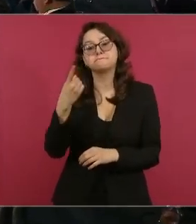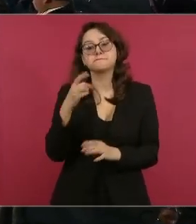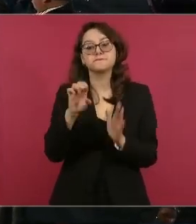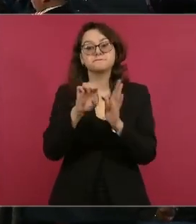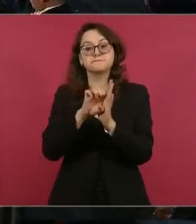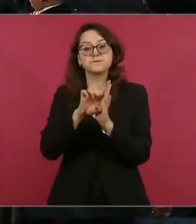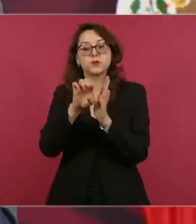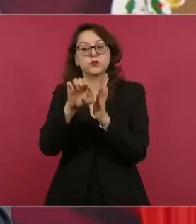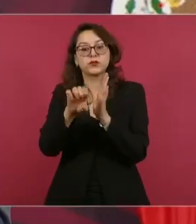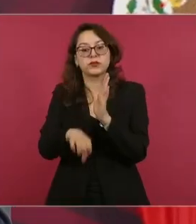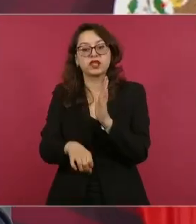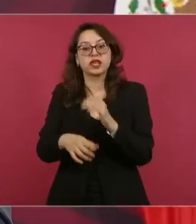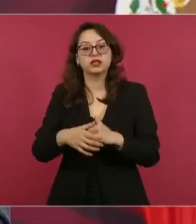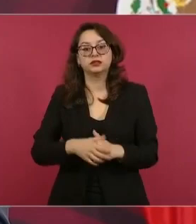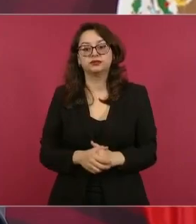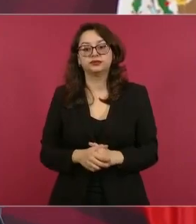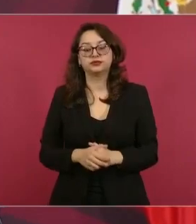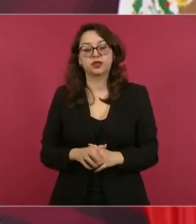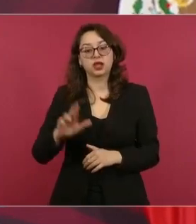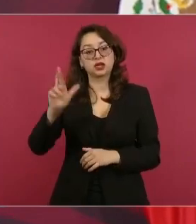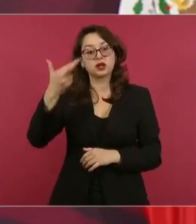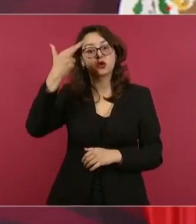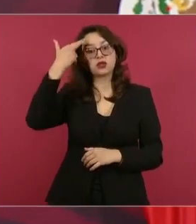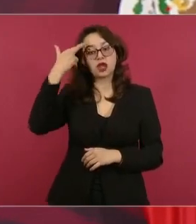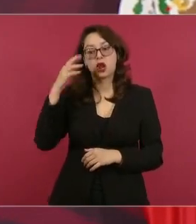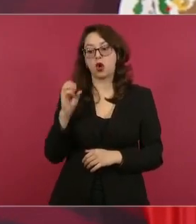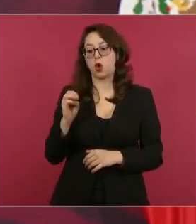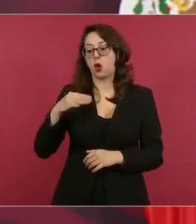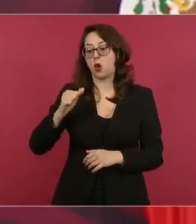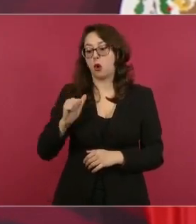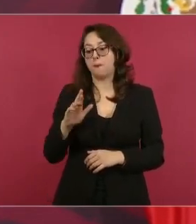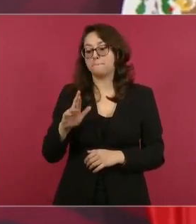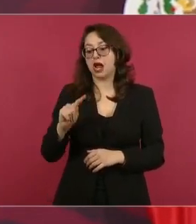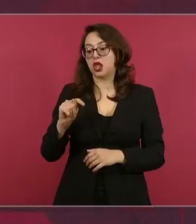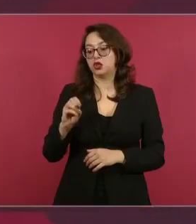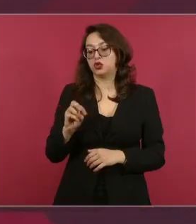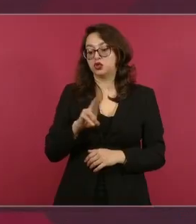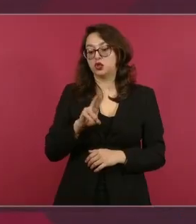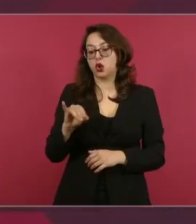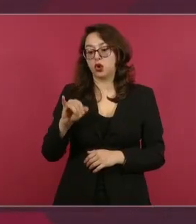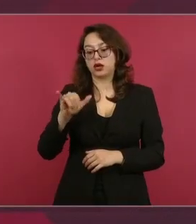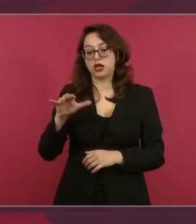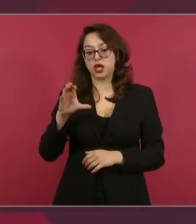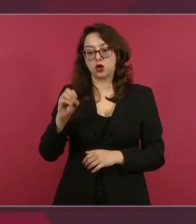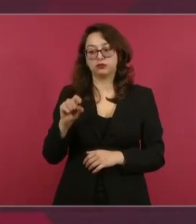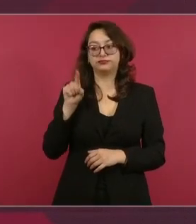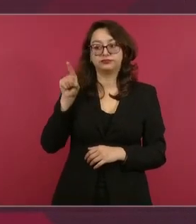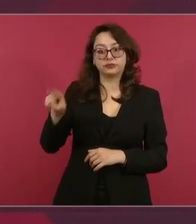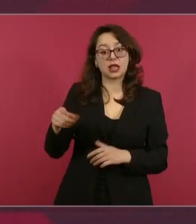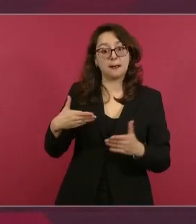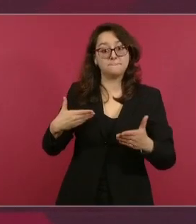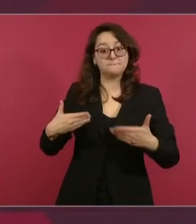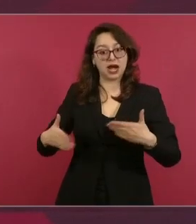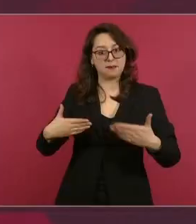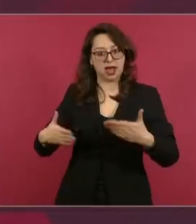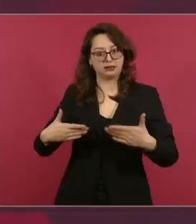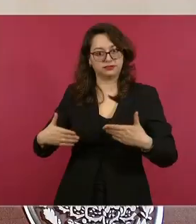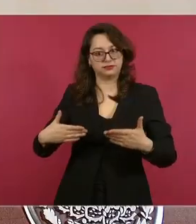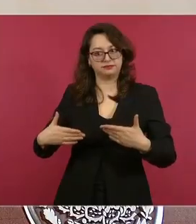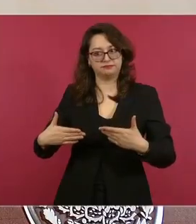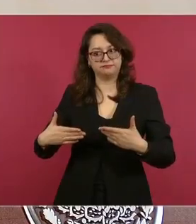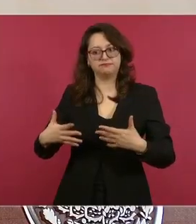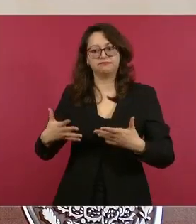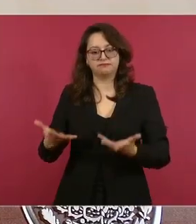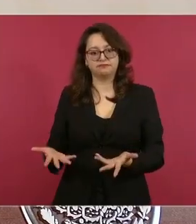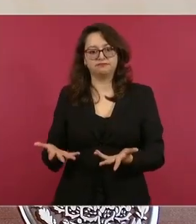gran dirigente Omar Torrijos para la recuperación del canal de Panamá,